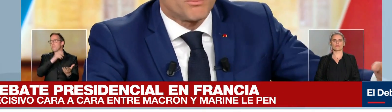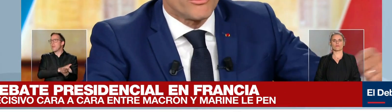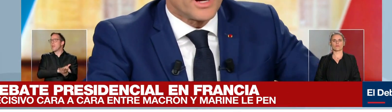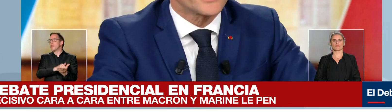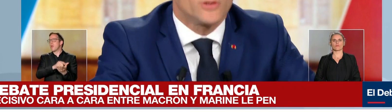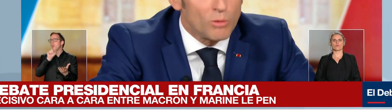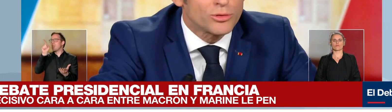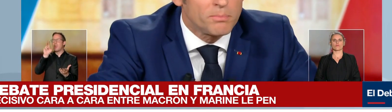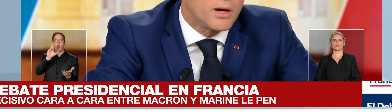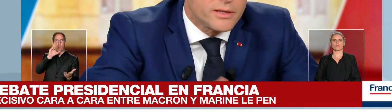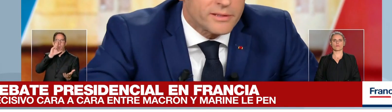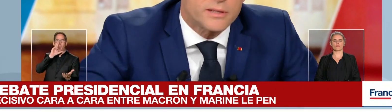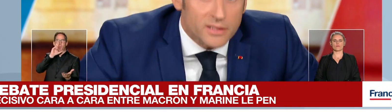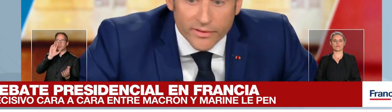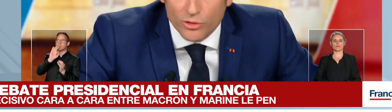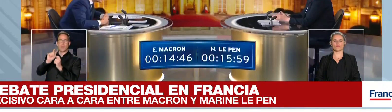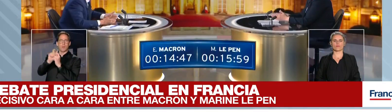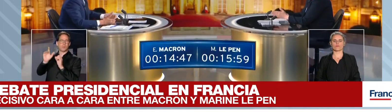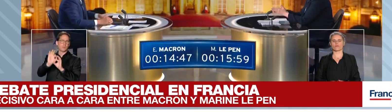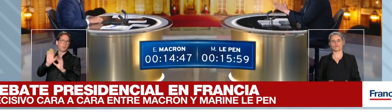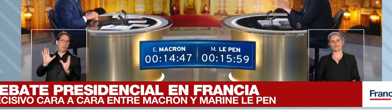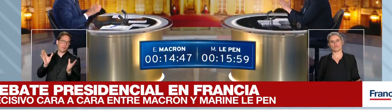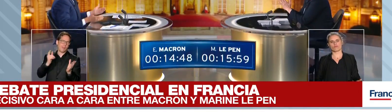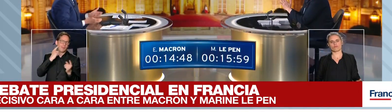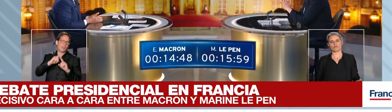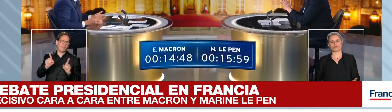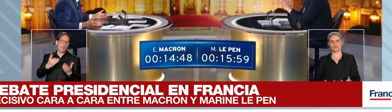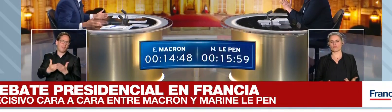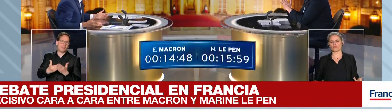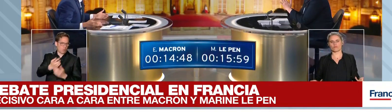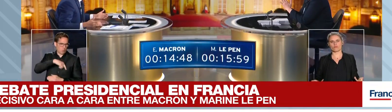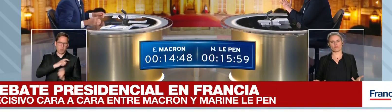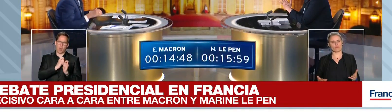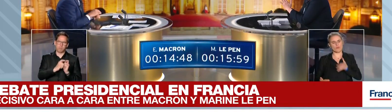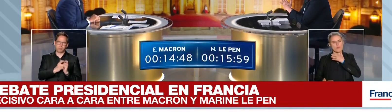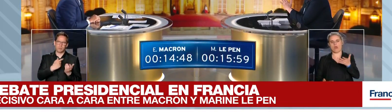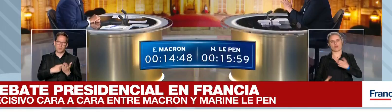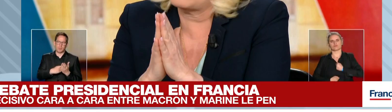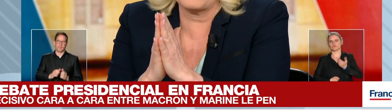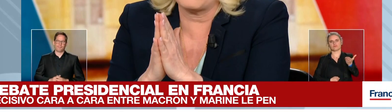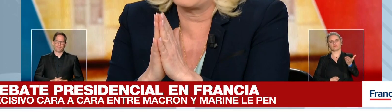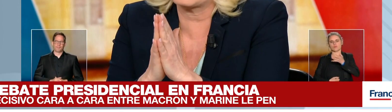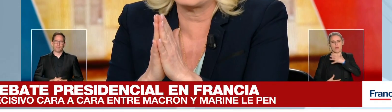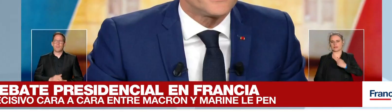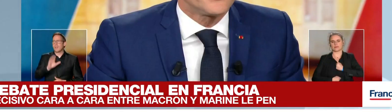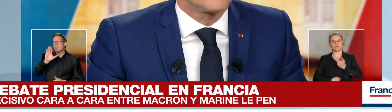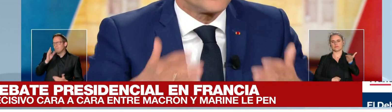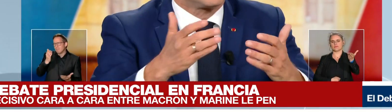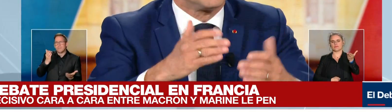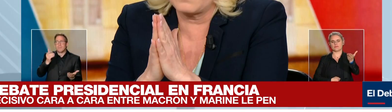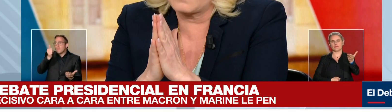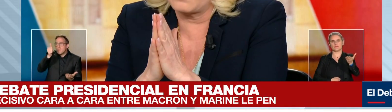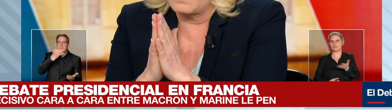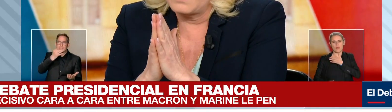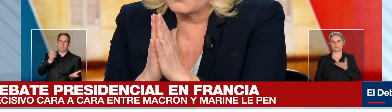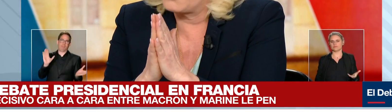banco no van a ruso ligado al poder y no han pagado. Esa es la diferencia. Poder que, no, pero, que da plazos de reembolso largos. Esa es la